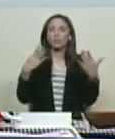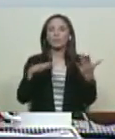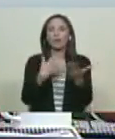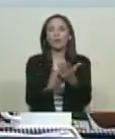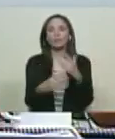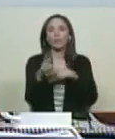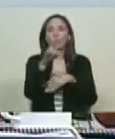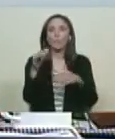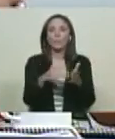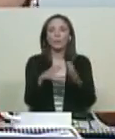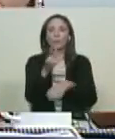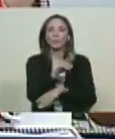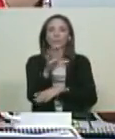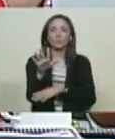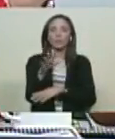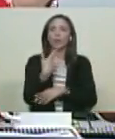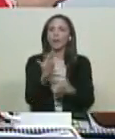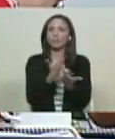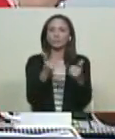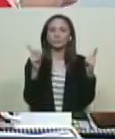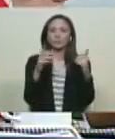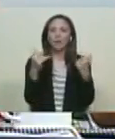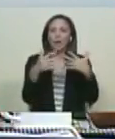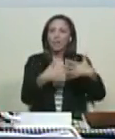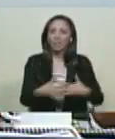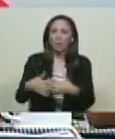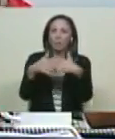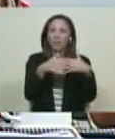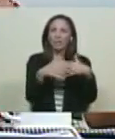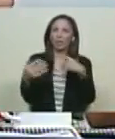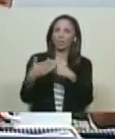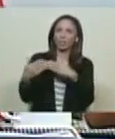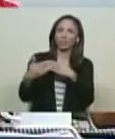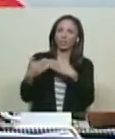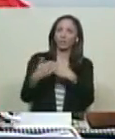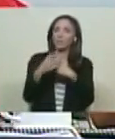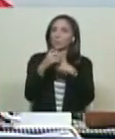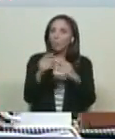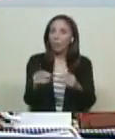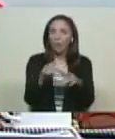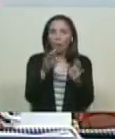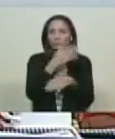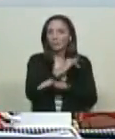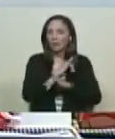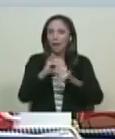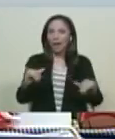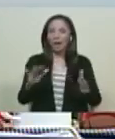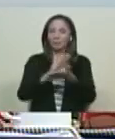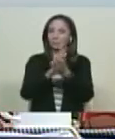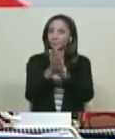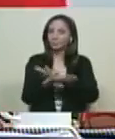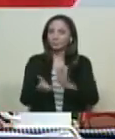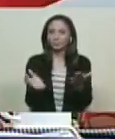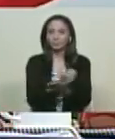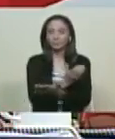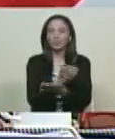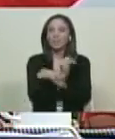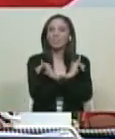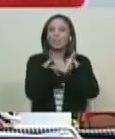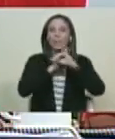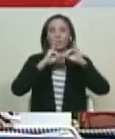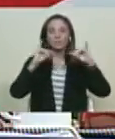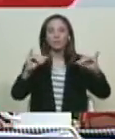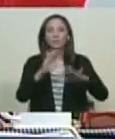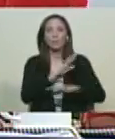2019-2025. Liberarnos económicamente de la burguesía, liberarnos e independizar nuestro país desde el punto de vista